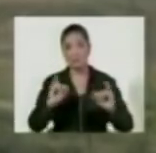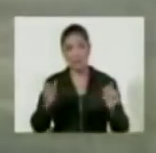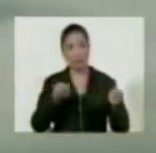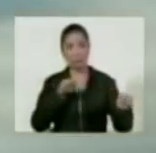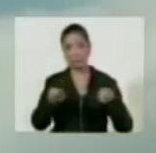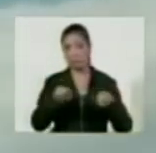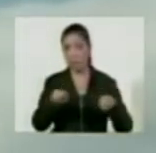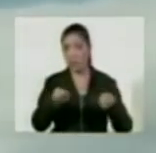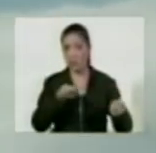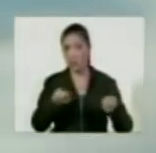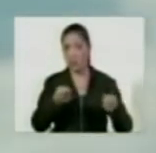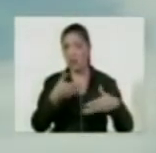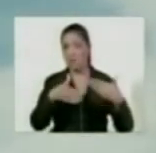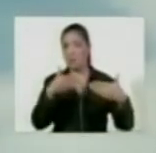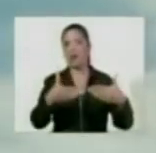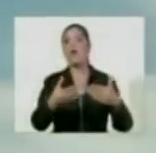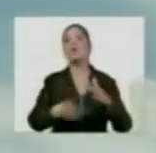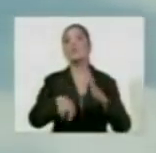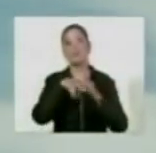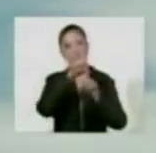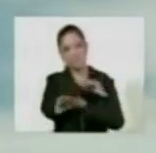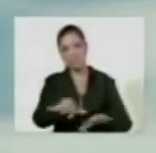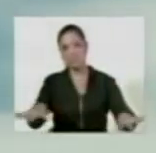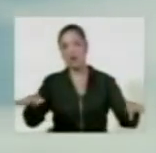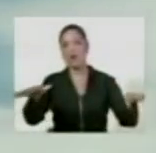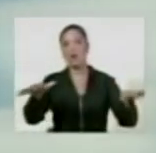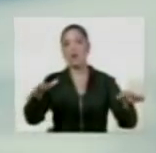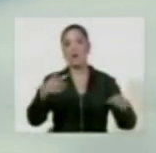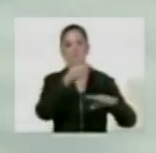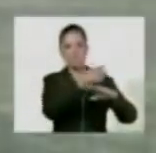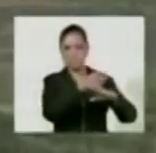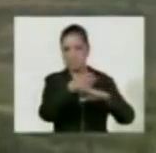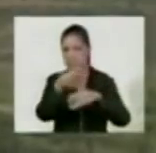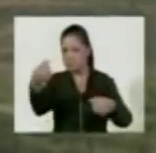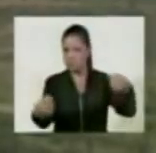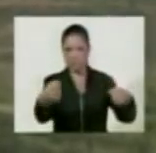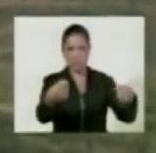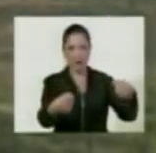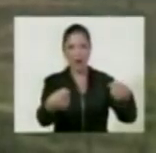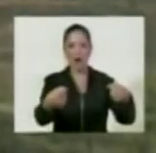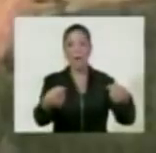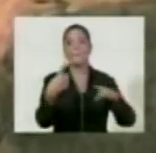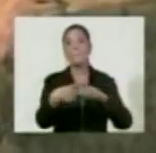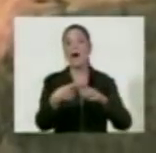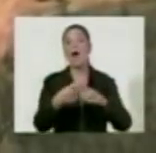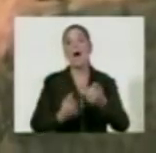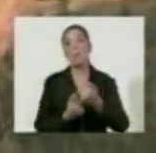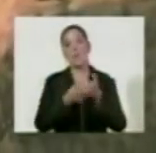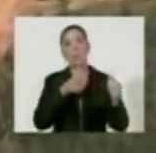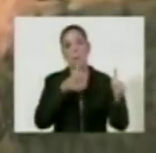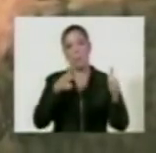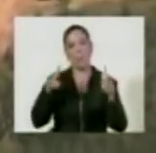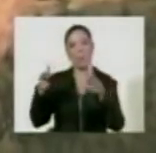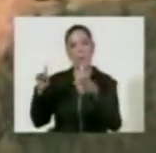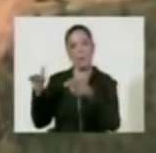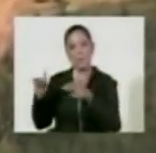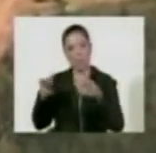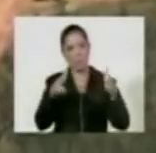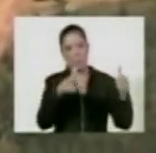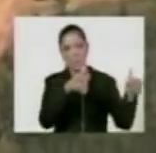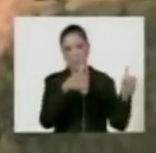que controlan el avance enemigo, se repliegan los tanques mediante cortinas de humo y apoyo de fuego de artillería de campaña.